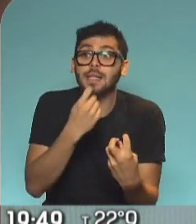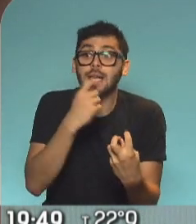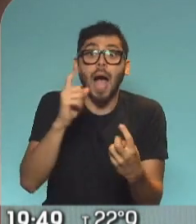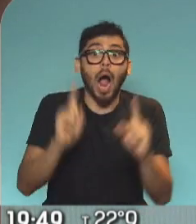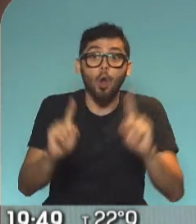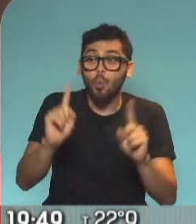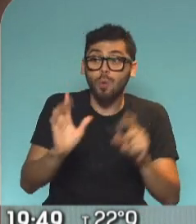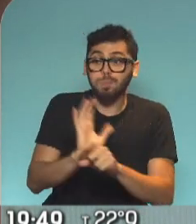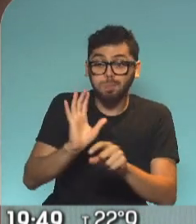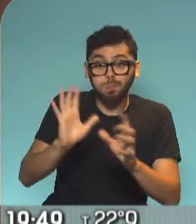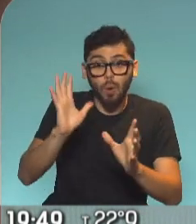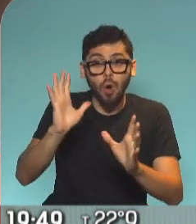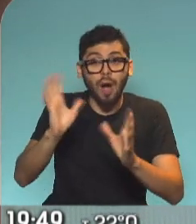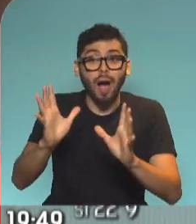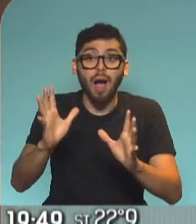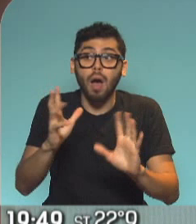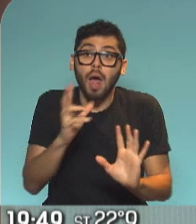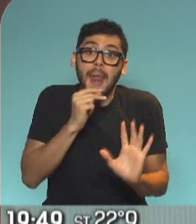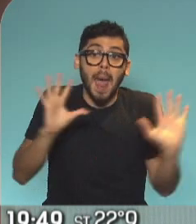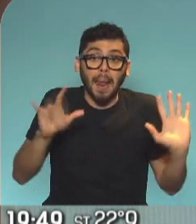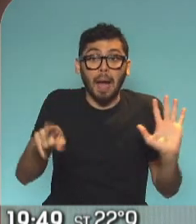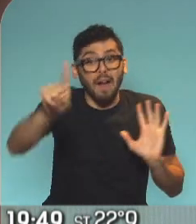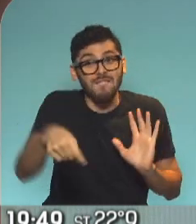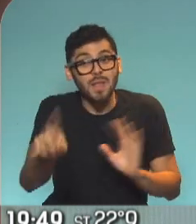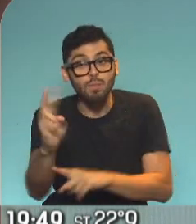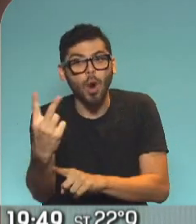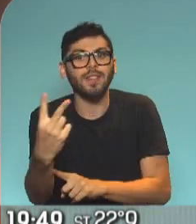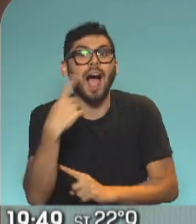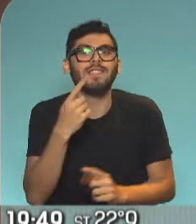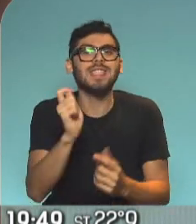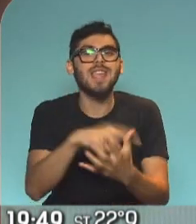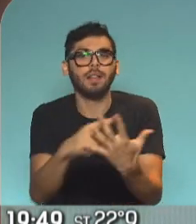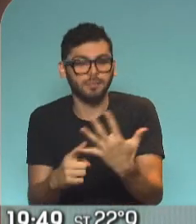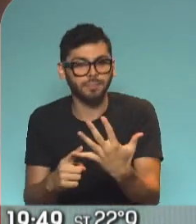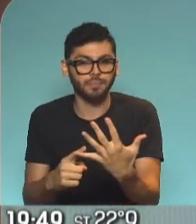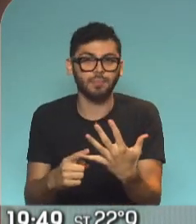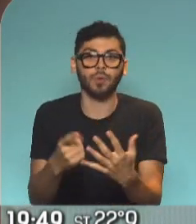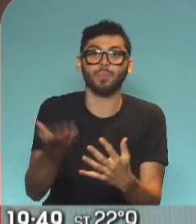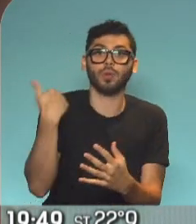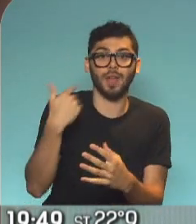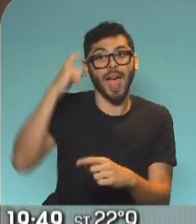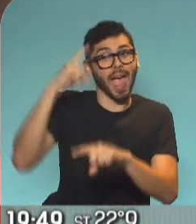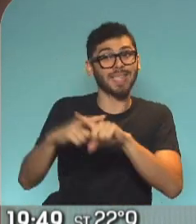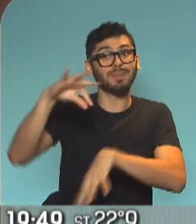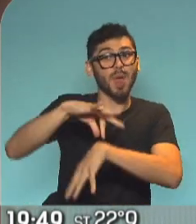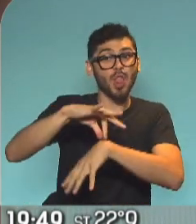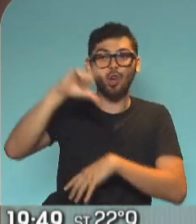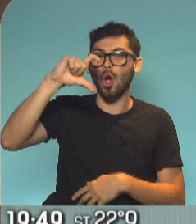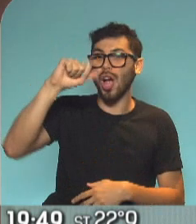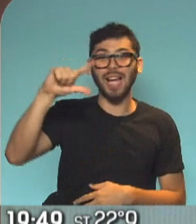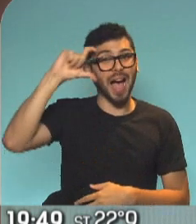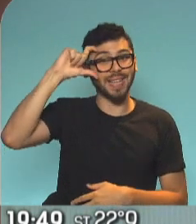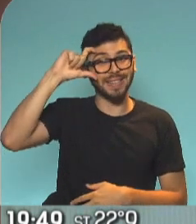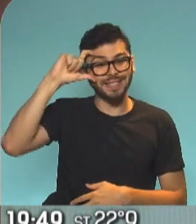de maradona hubo durante el fin de semana las declaraciones muy fuertes del ex médico de maradona alfredo cahe diciendo justamente que